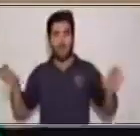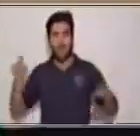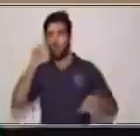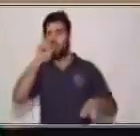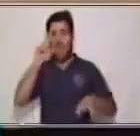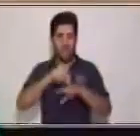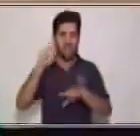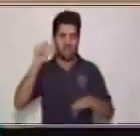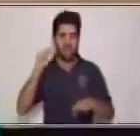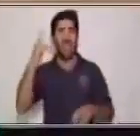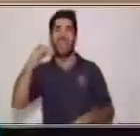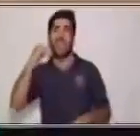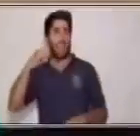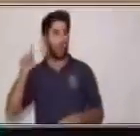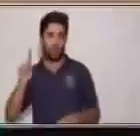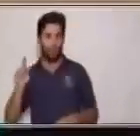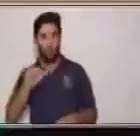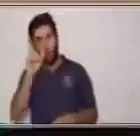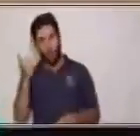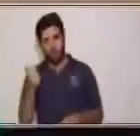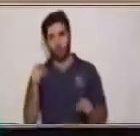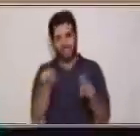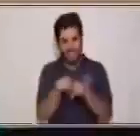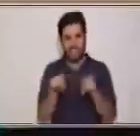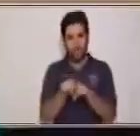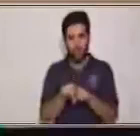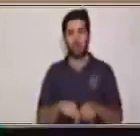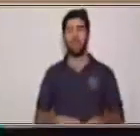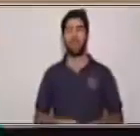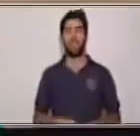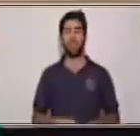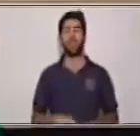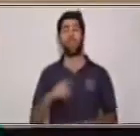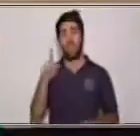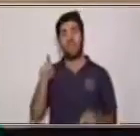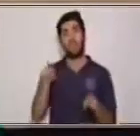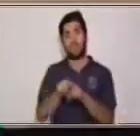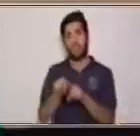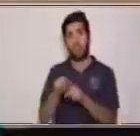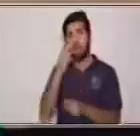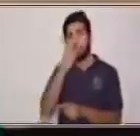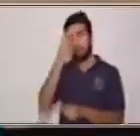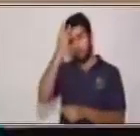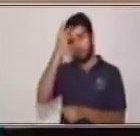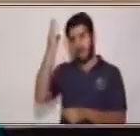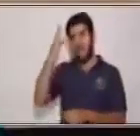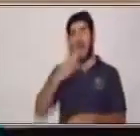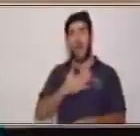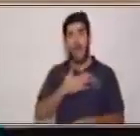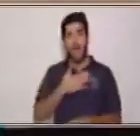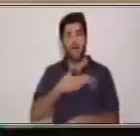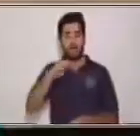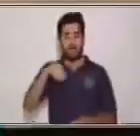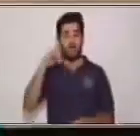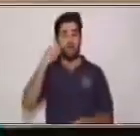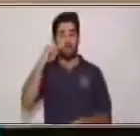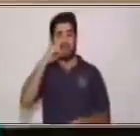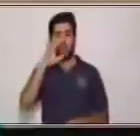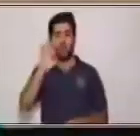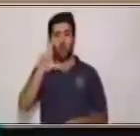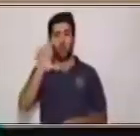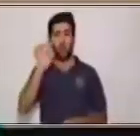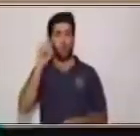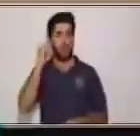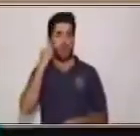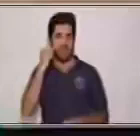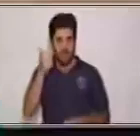Entonces, también dentro de nuestra cultura maya existe la mitología. Ahora bien, te preguntas, ¿cuál es la diferencia entre un